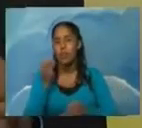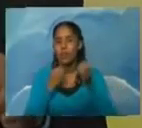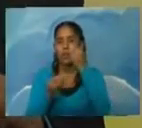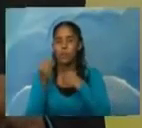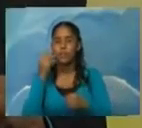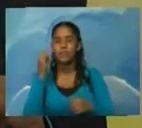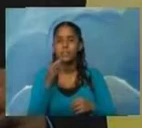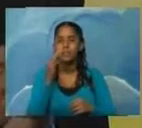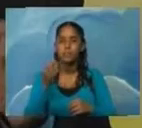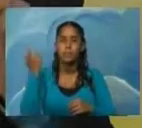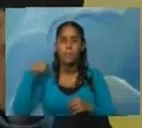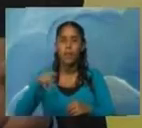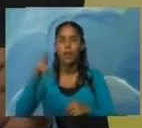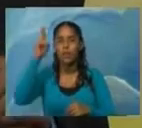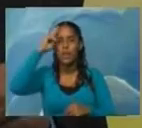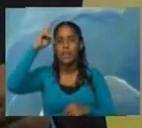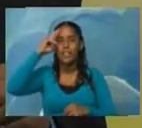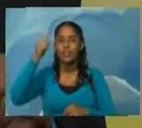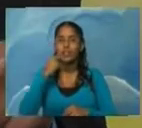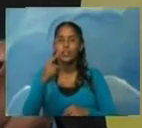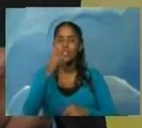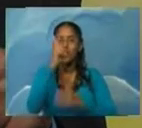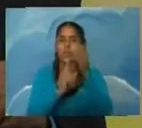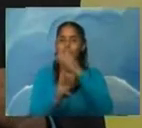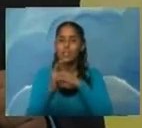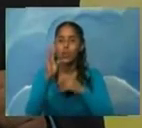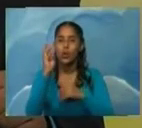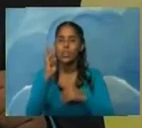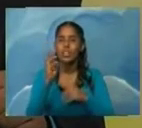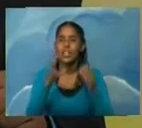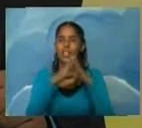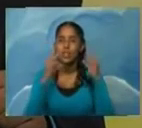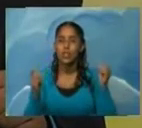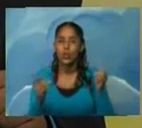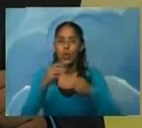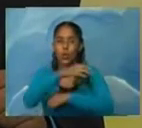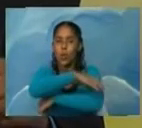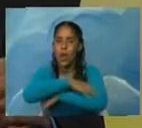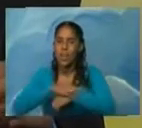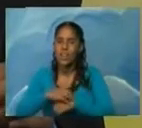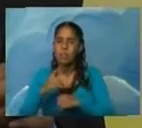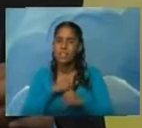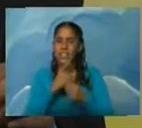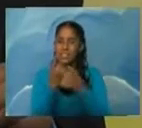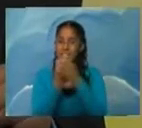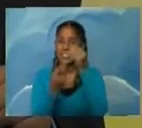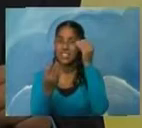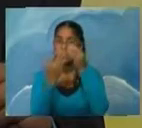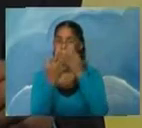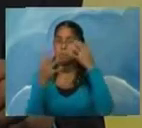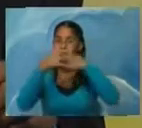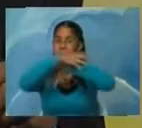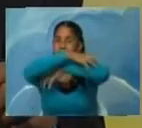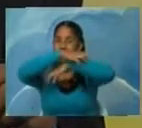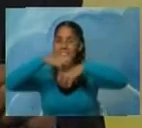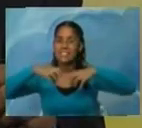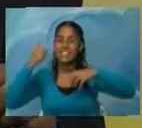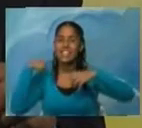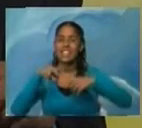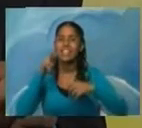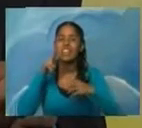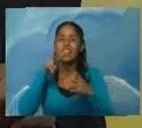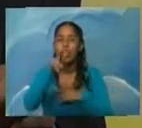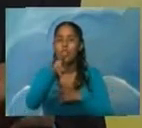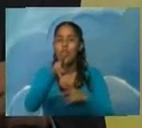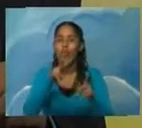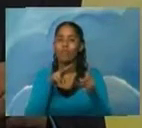razón. Dice el versículo 6, y todo animal de pezuñas que tiene hendidura de 2 uñas